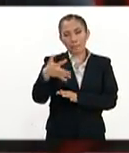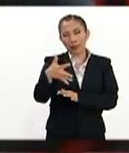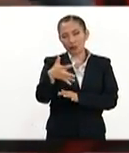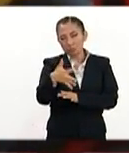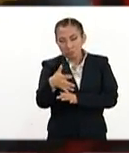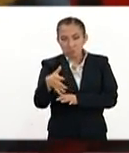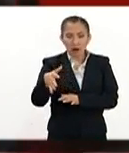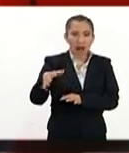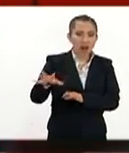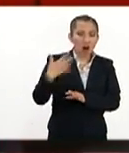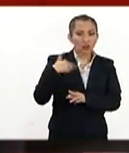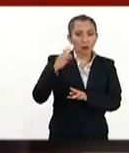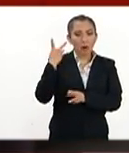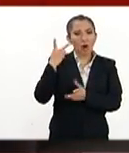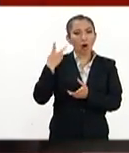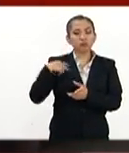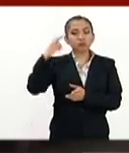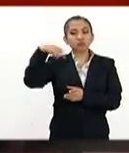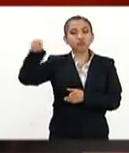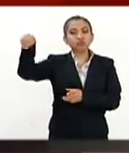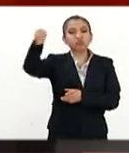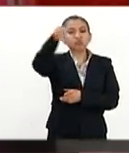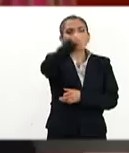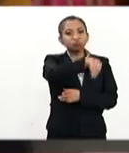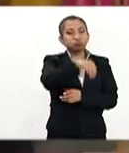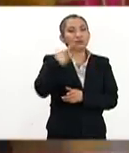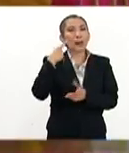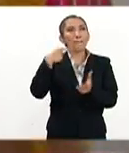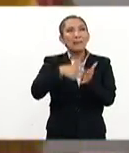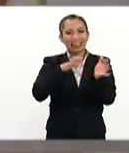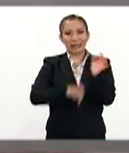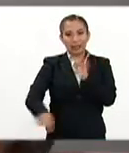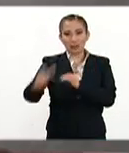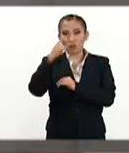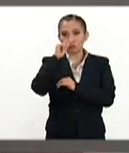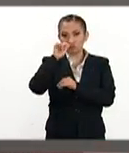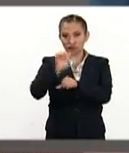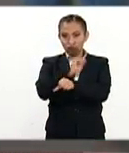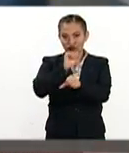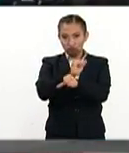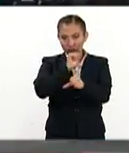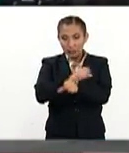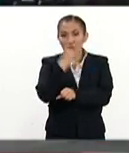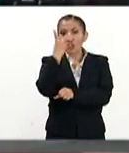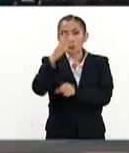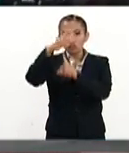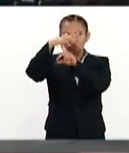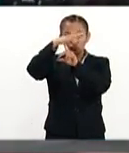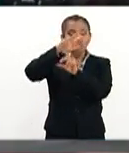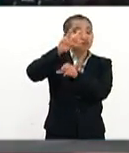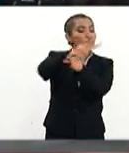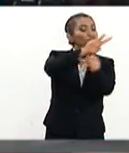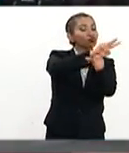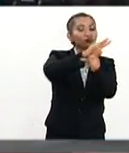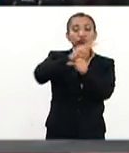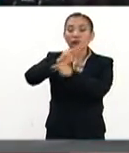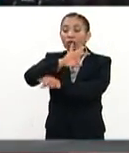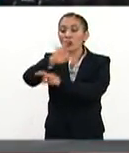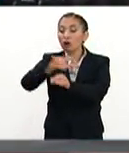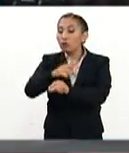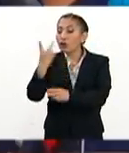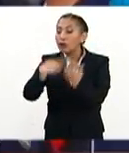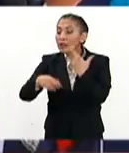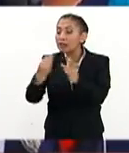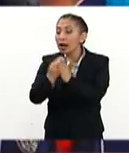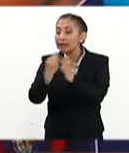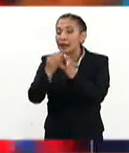estarán recorriendo las calles 1.500 patrullas, así como 2 helicópteros para revisar que todo este regreso